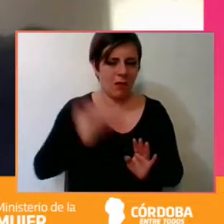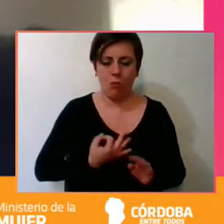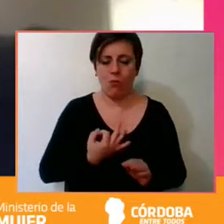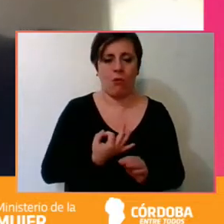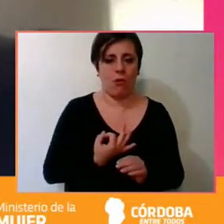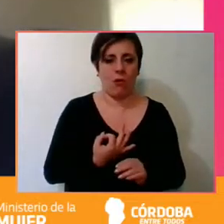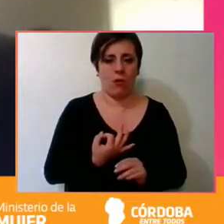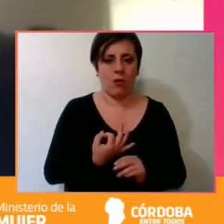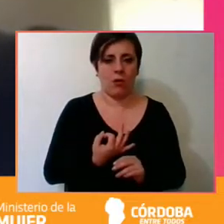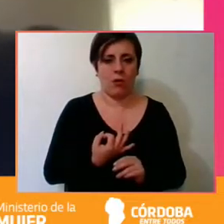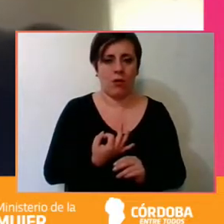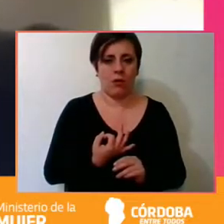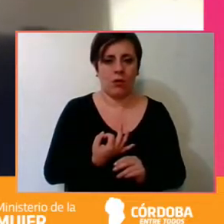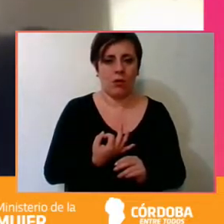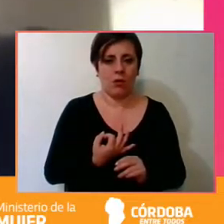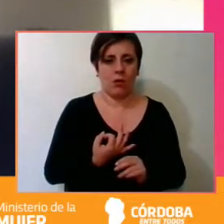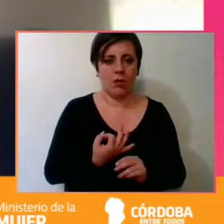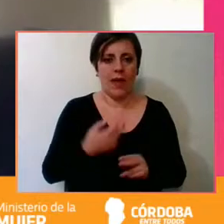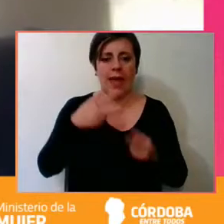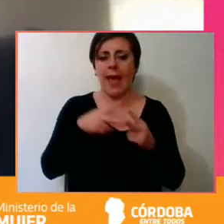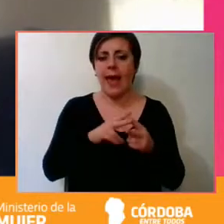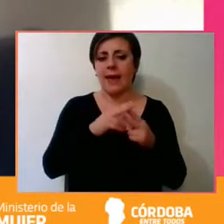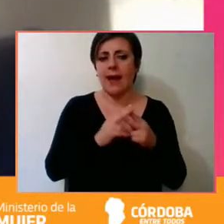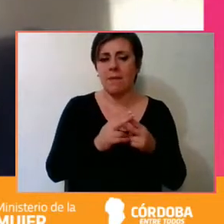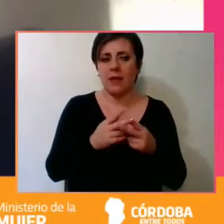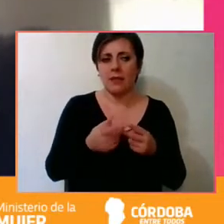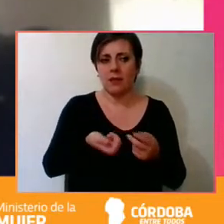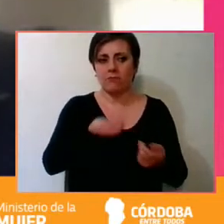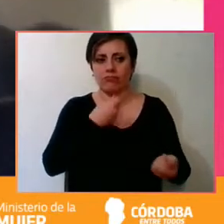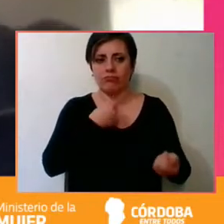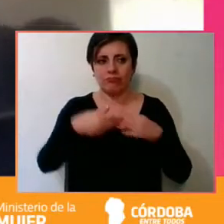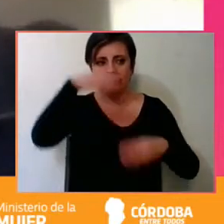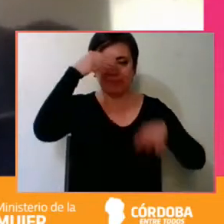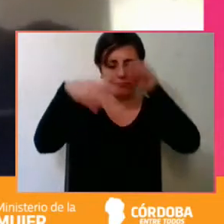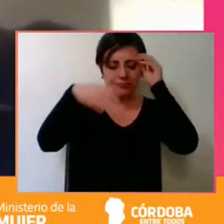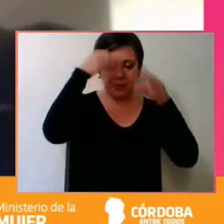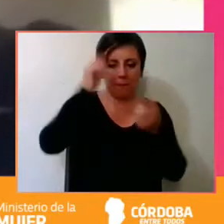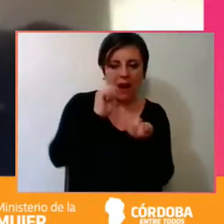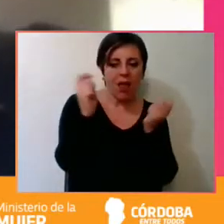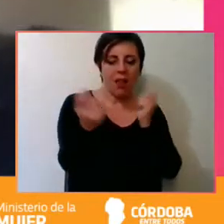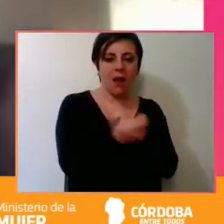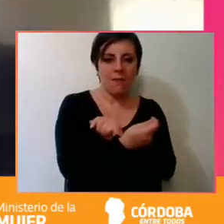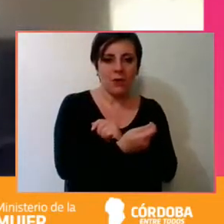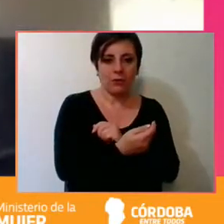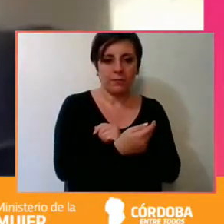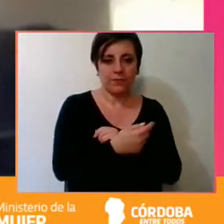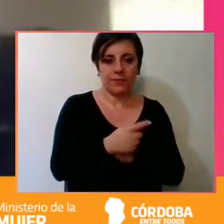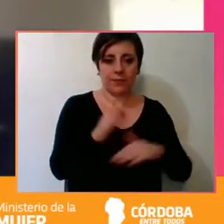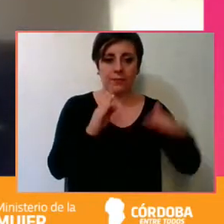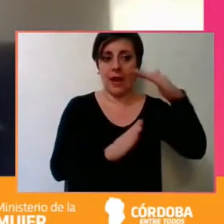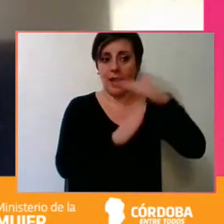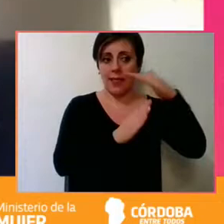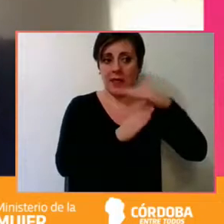que es importante tener herramientas para el cambio. Nuestros líderes, tienen mujeres y